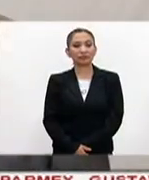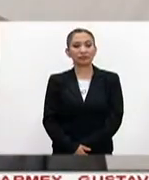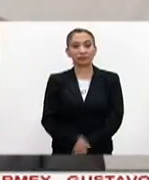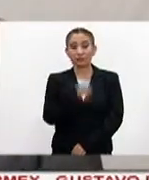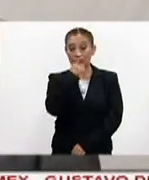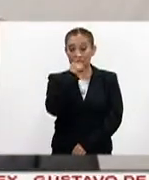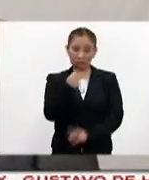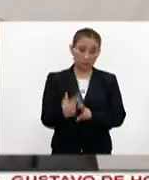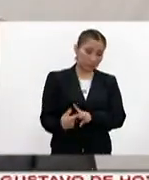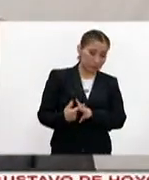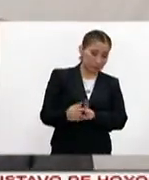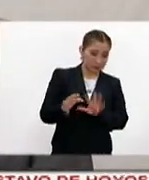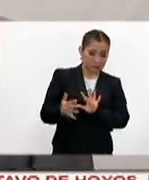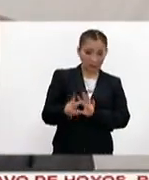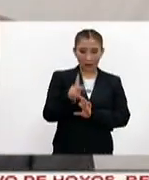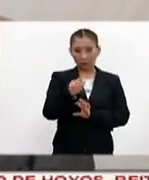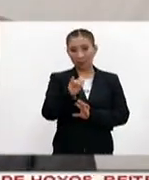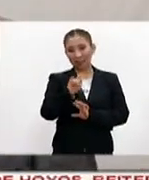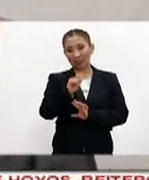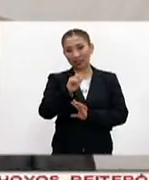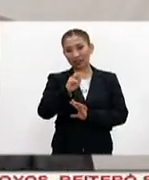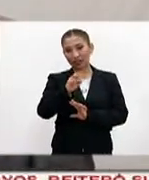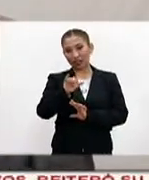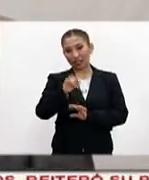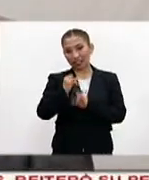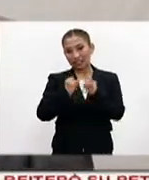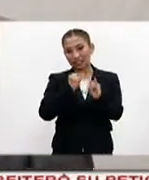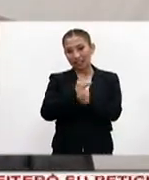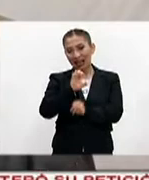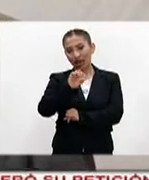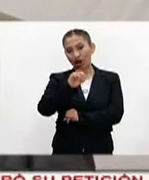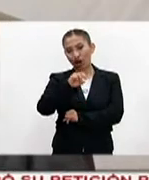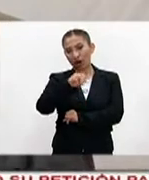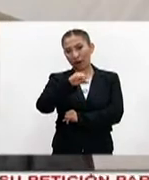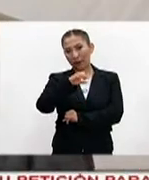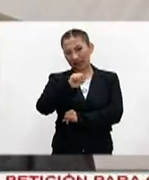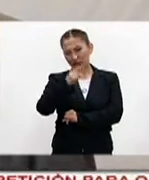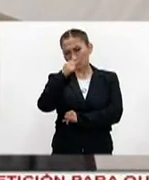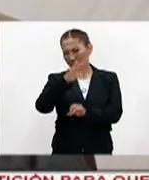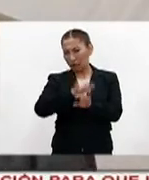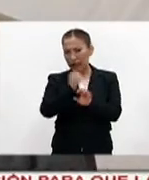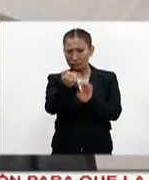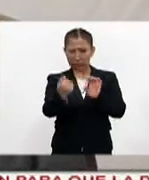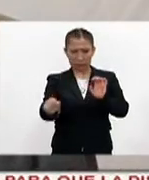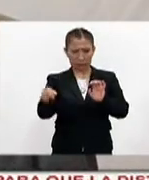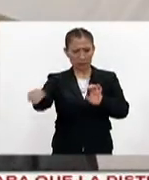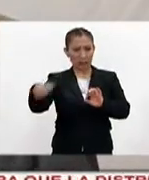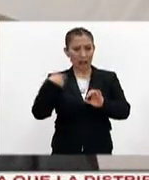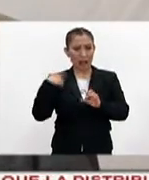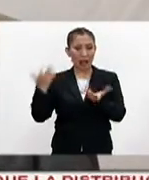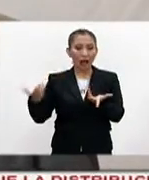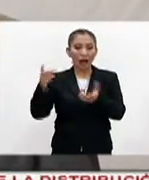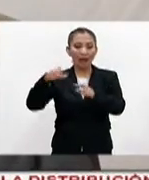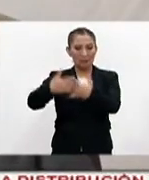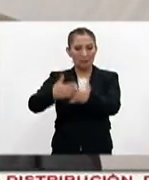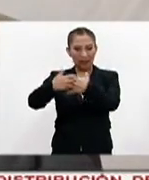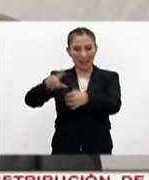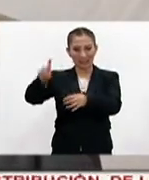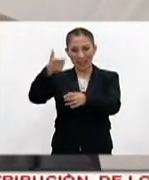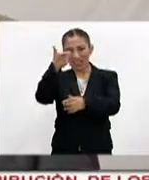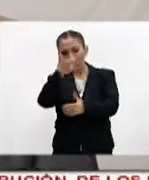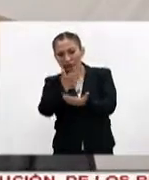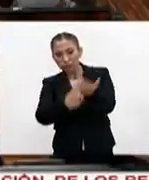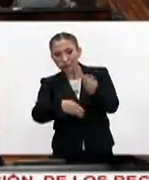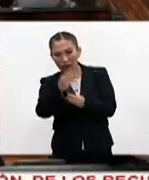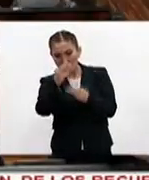Según un estimado de Peterson Institute for International Economics, uno de los más reputados think tanks en materia